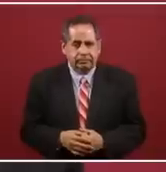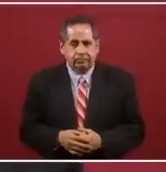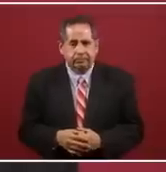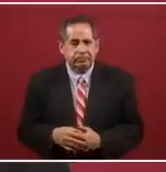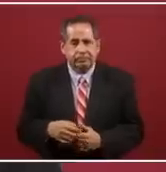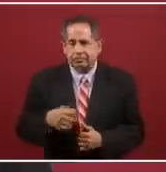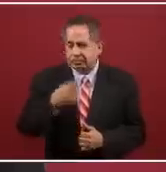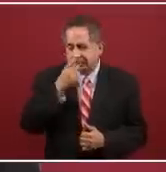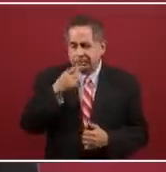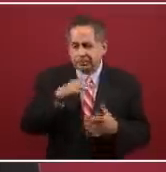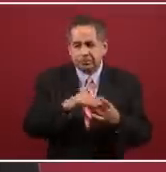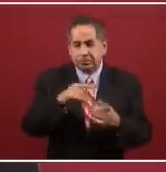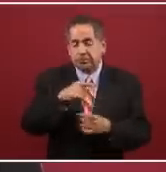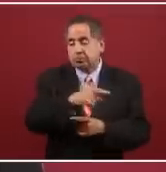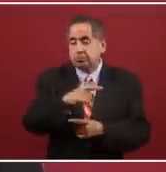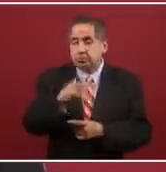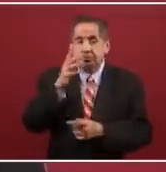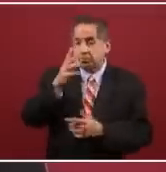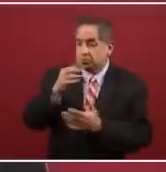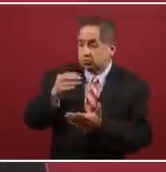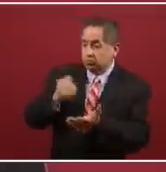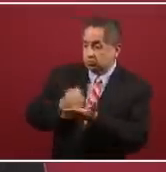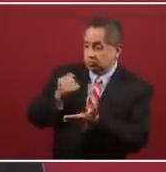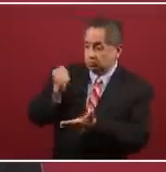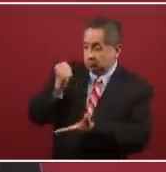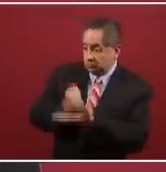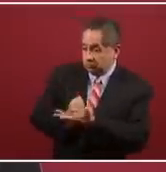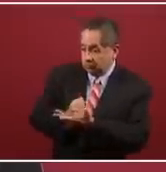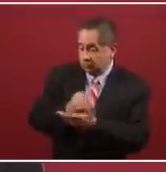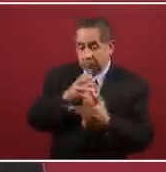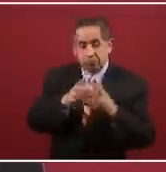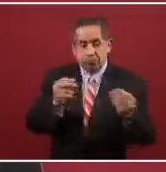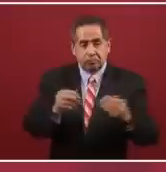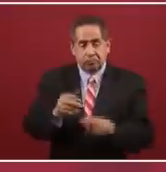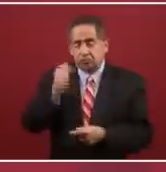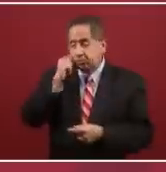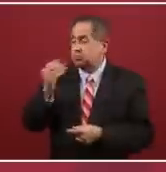amenaza de imposición de aranceles. Entonces,